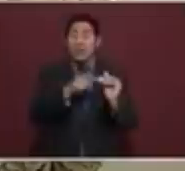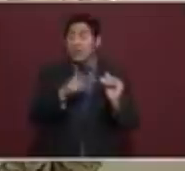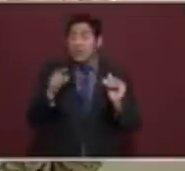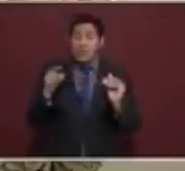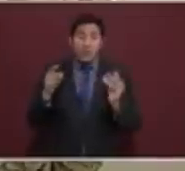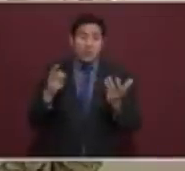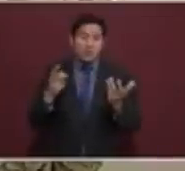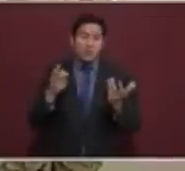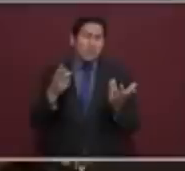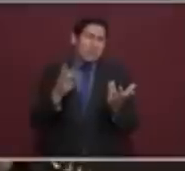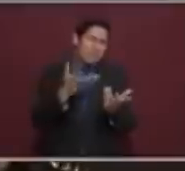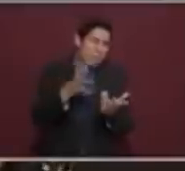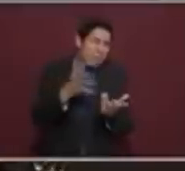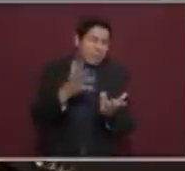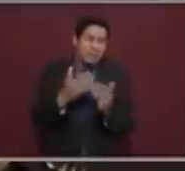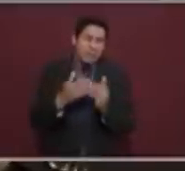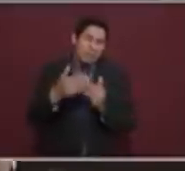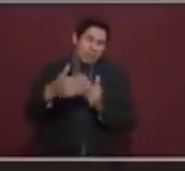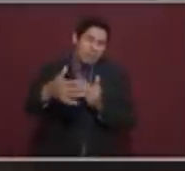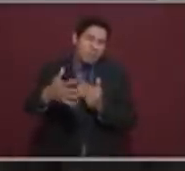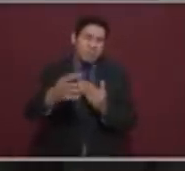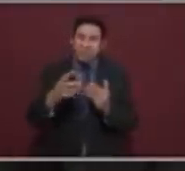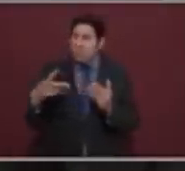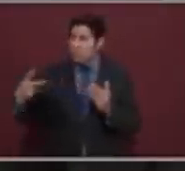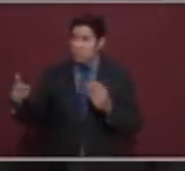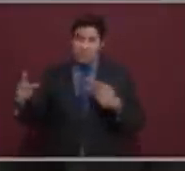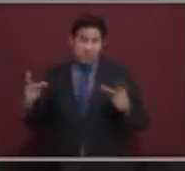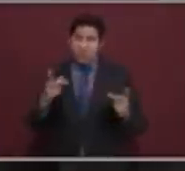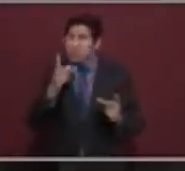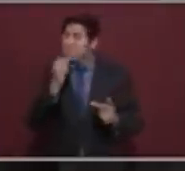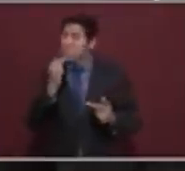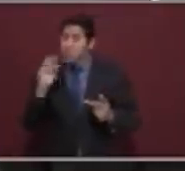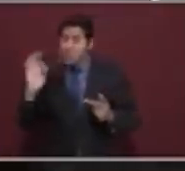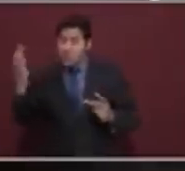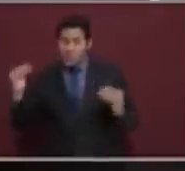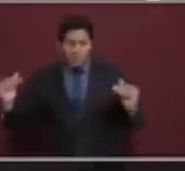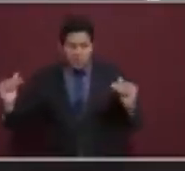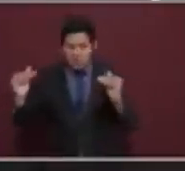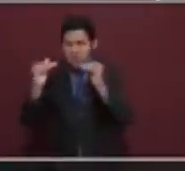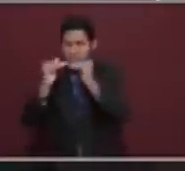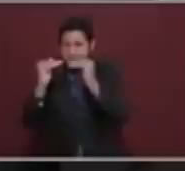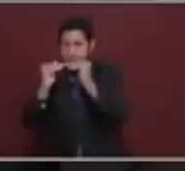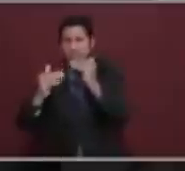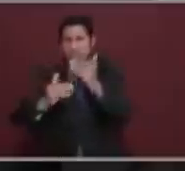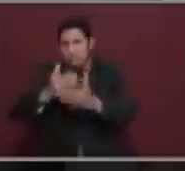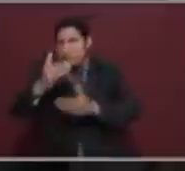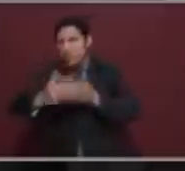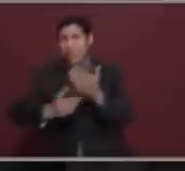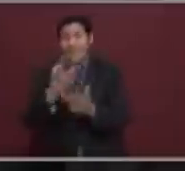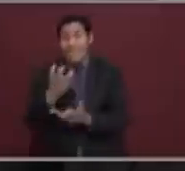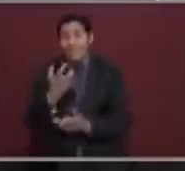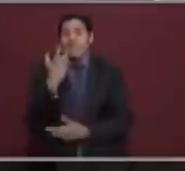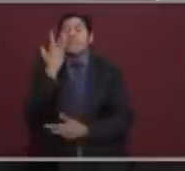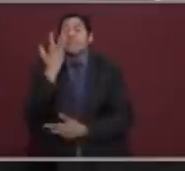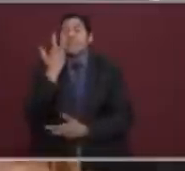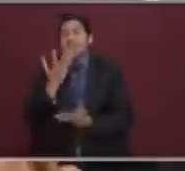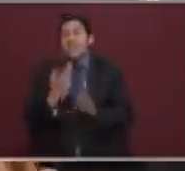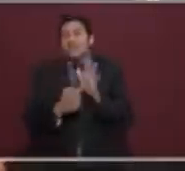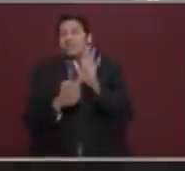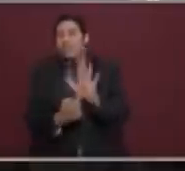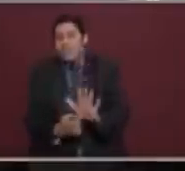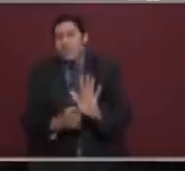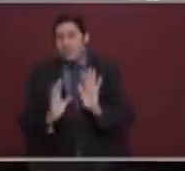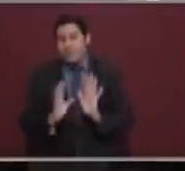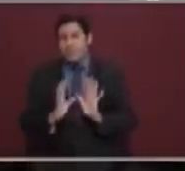tiempo a la las percepciones que hoy tiene la policía federal ese es el atractivo a la inversa los